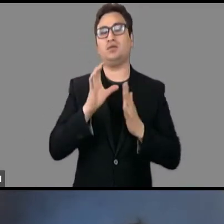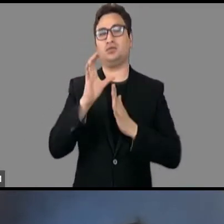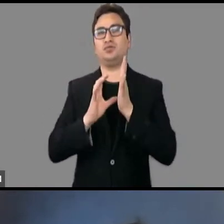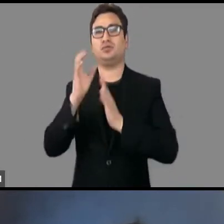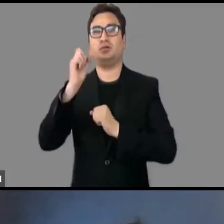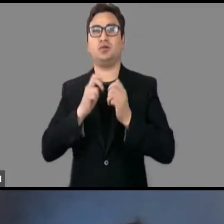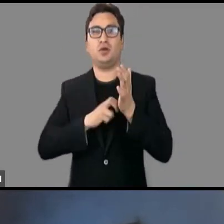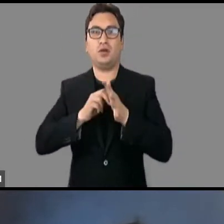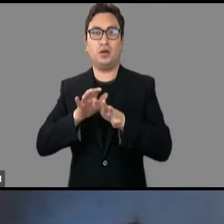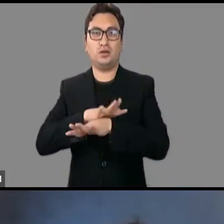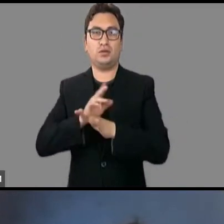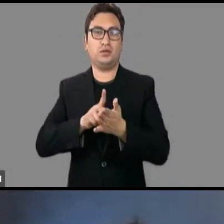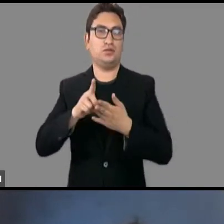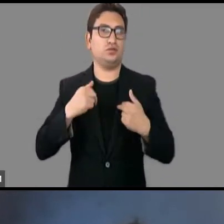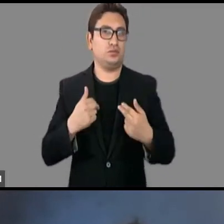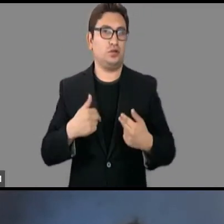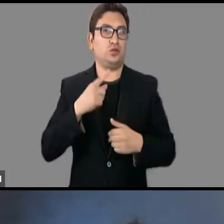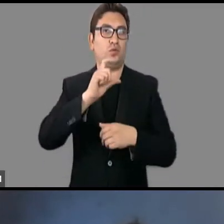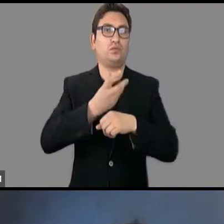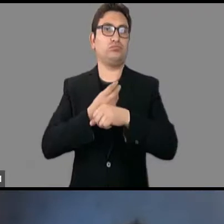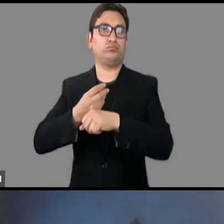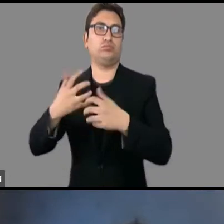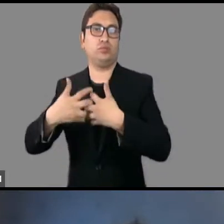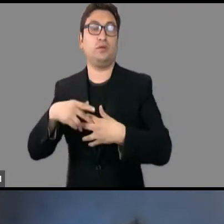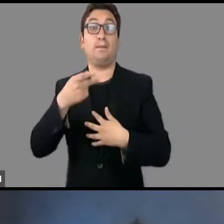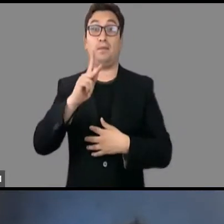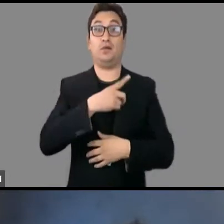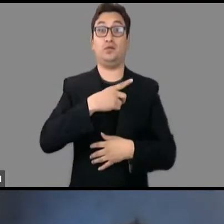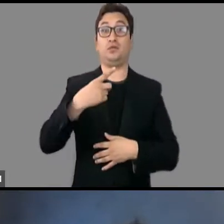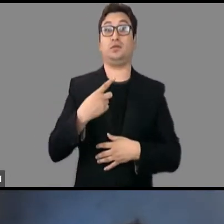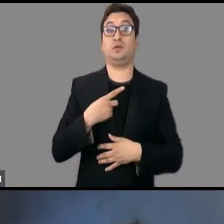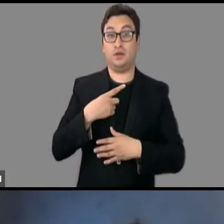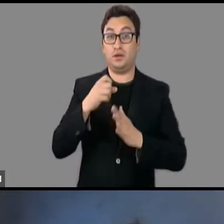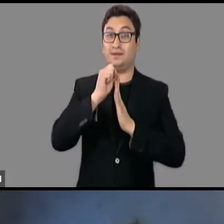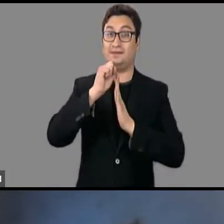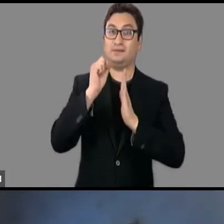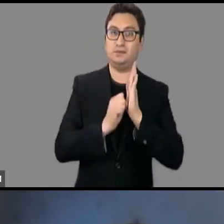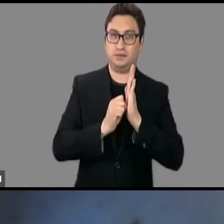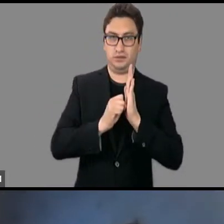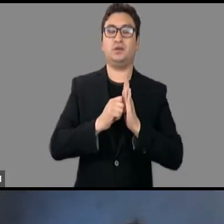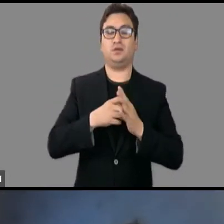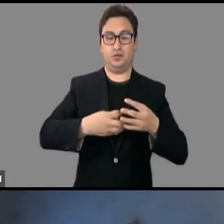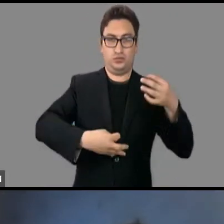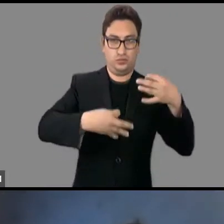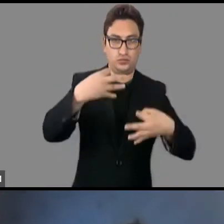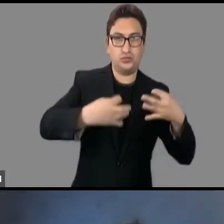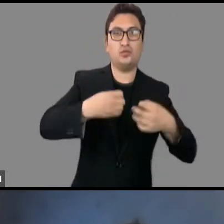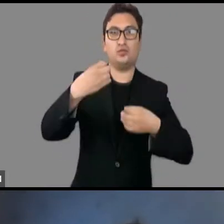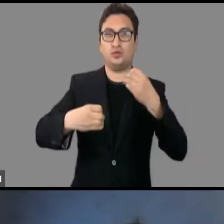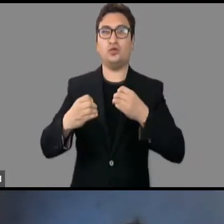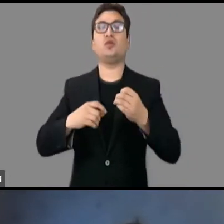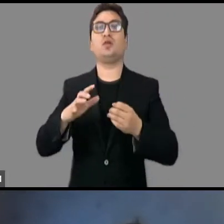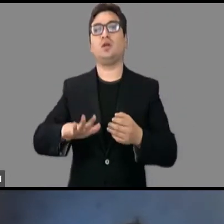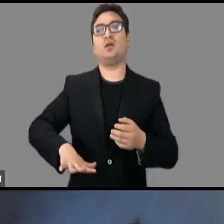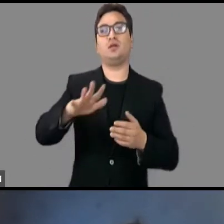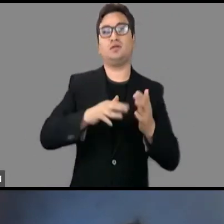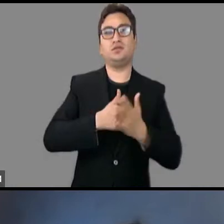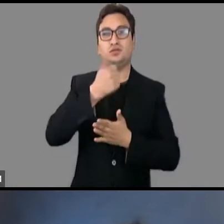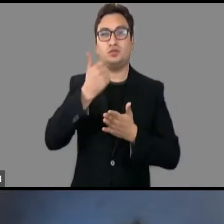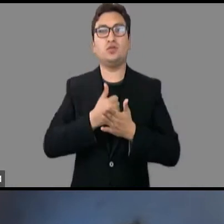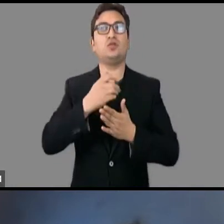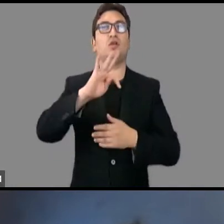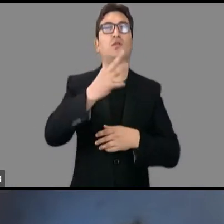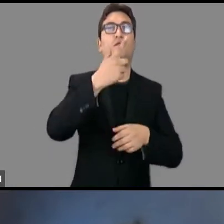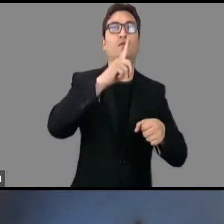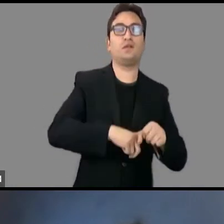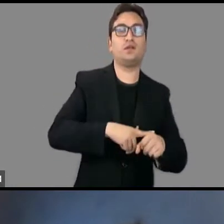realizar estos ajustes, pero insisto, deben de ser como sistema. El tribunal, los tribunales locales y federales tienen que establecer sistema